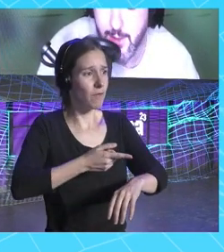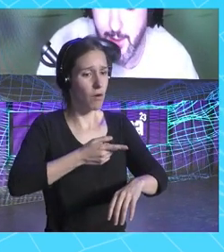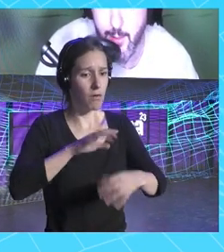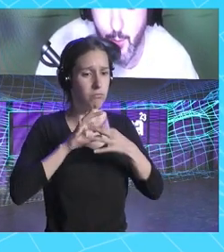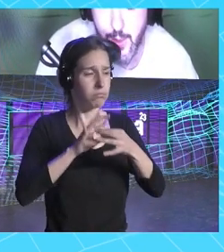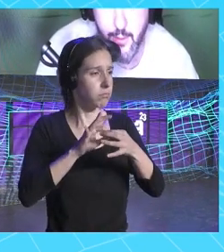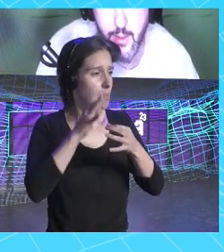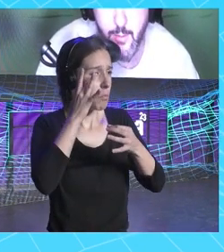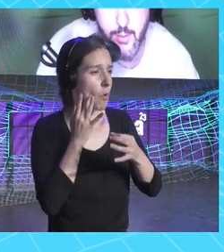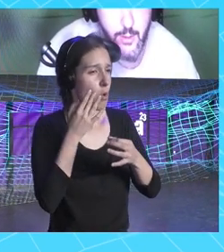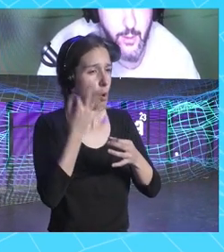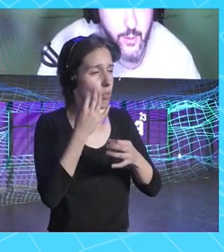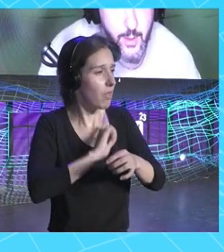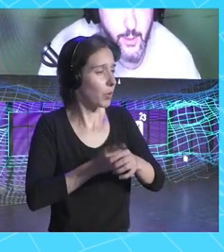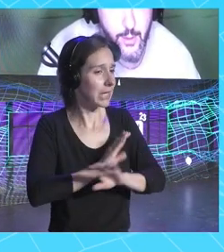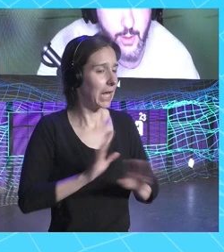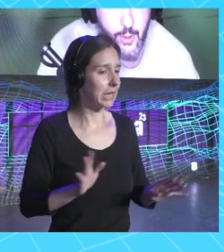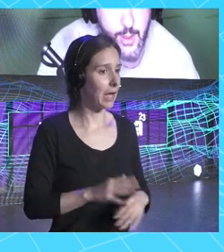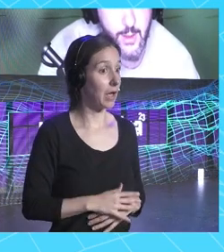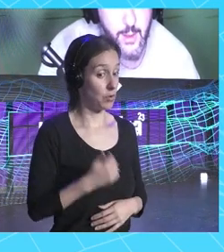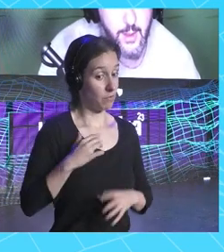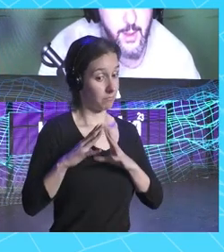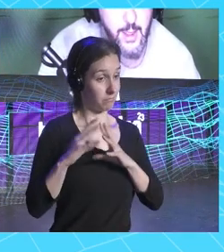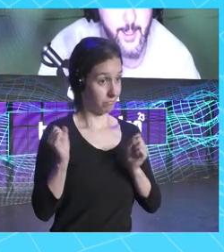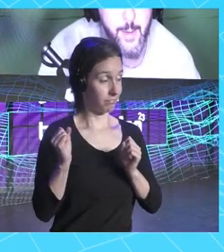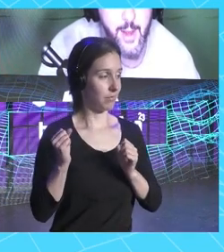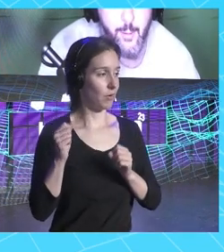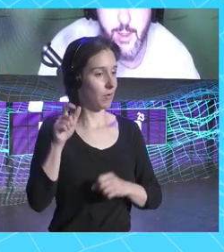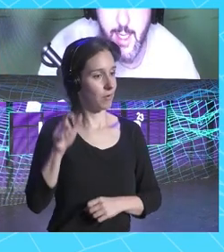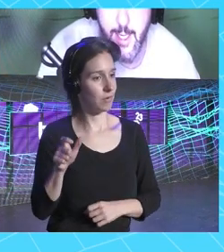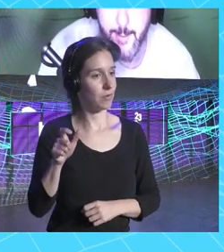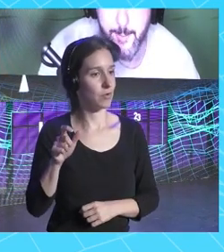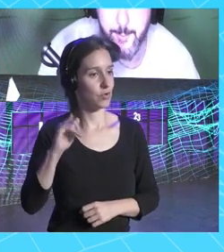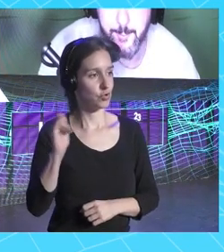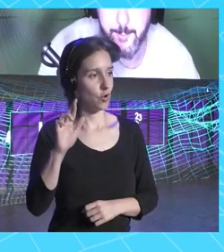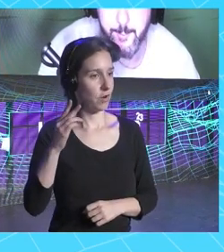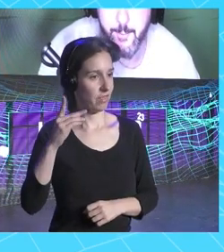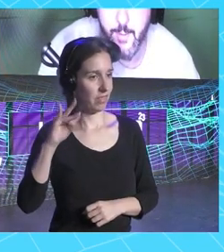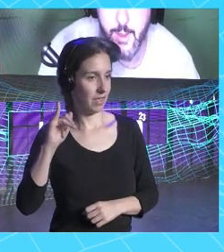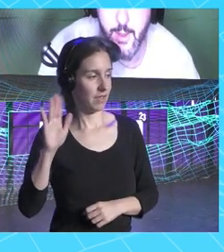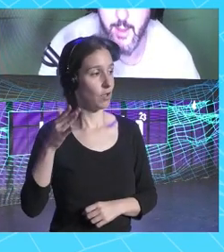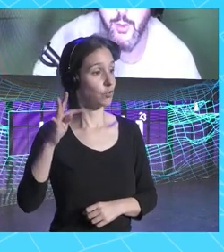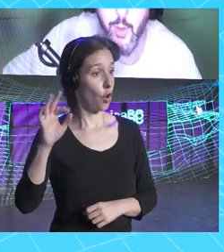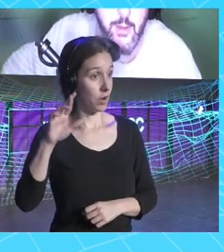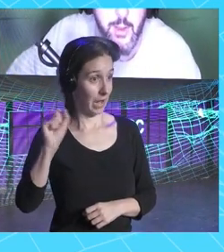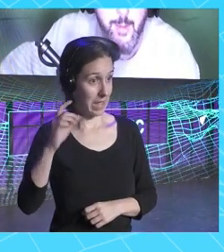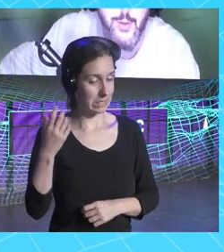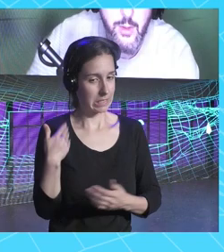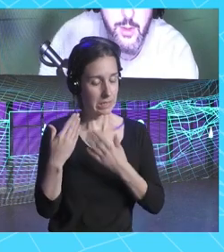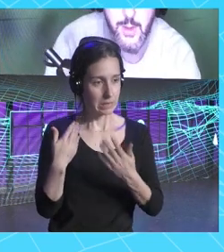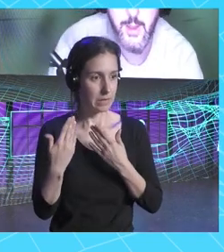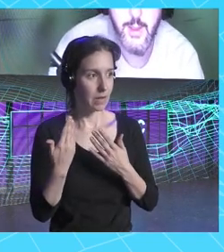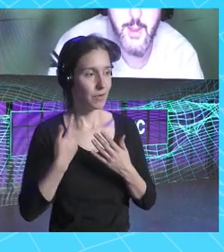premisa esta pregunta que nos hicimos con mis socios Jordi torras empezamos a construir esto que se llama